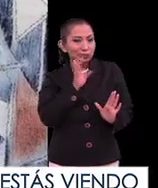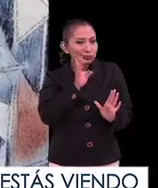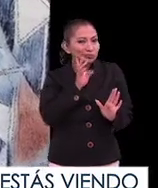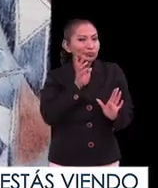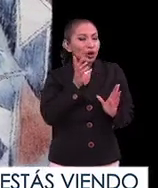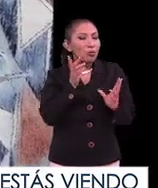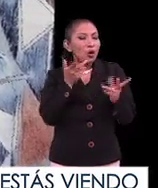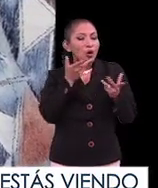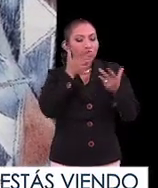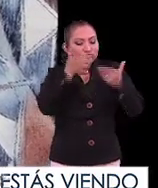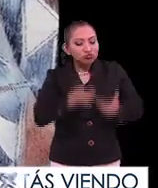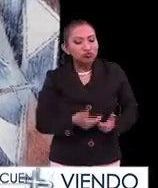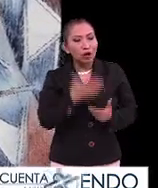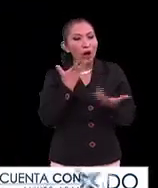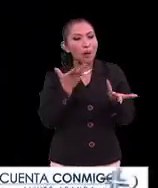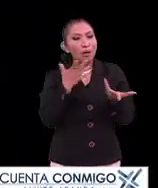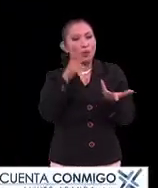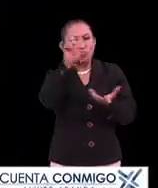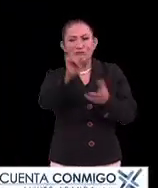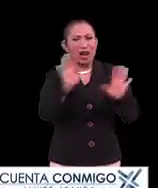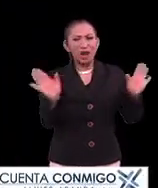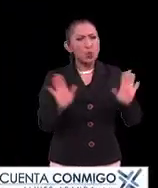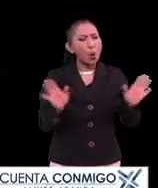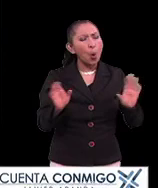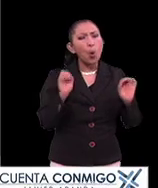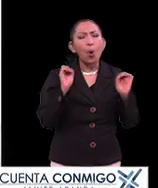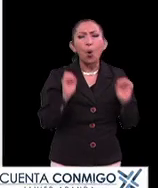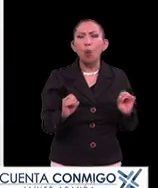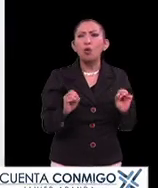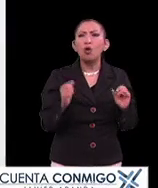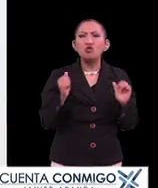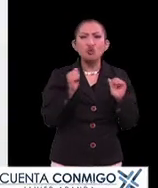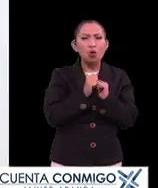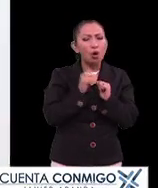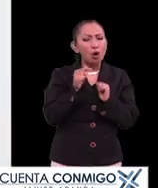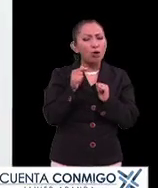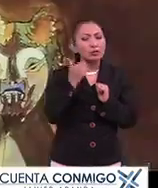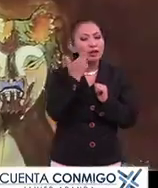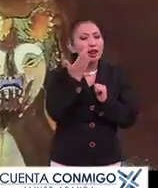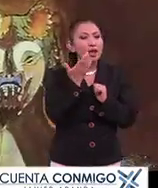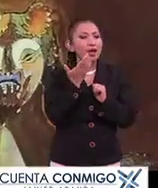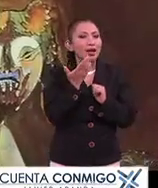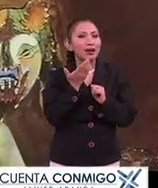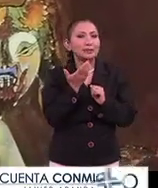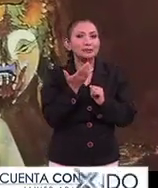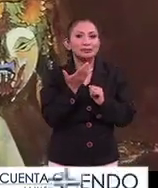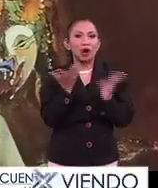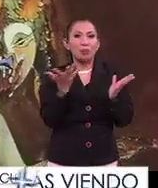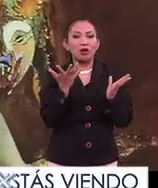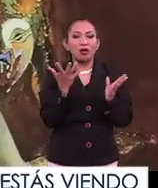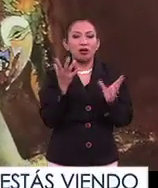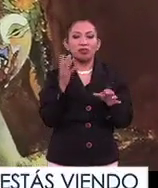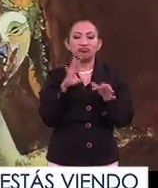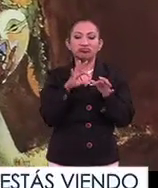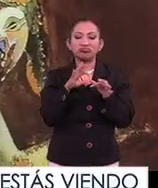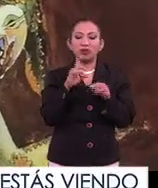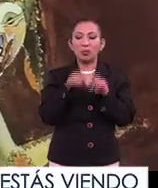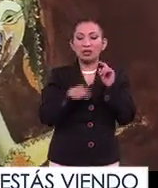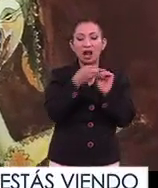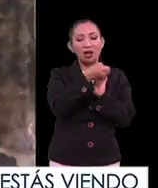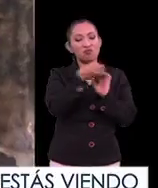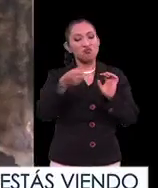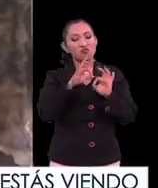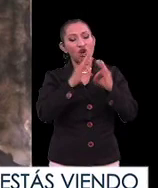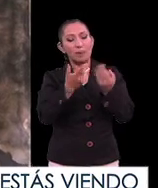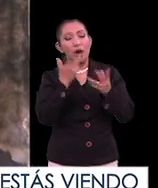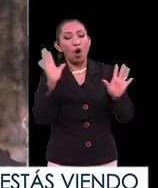una forma vulgar, ni con este afán de romper un esquema